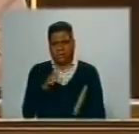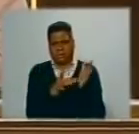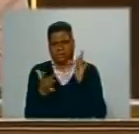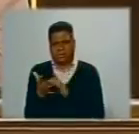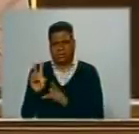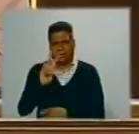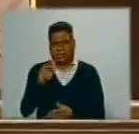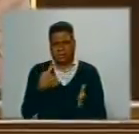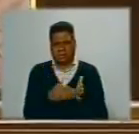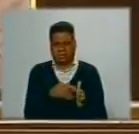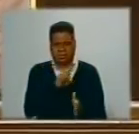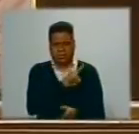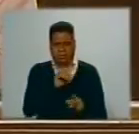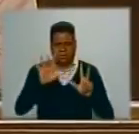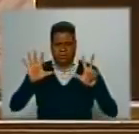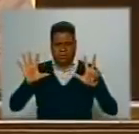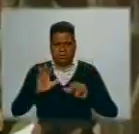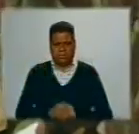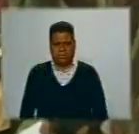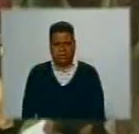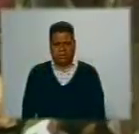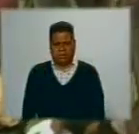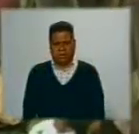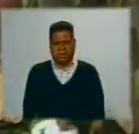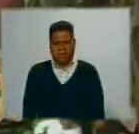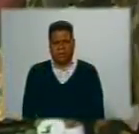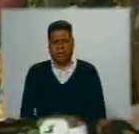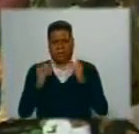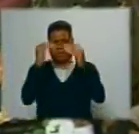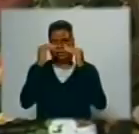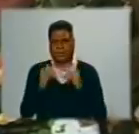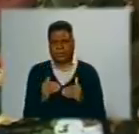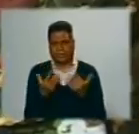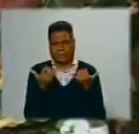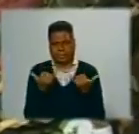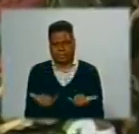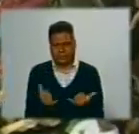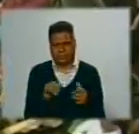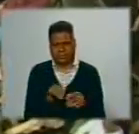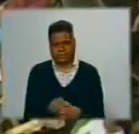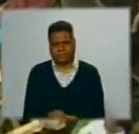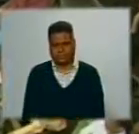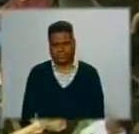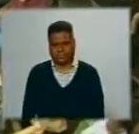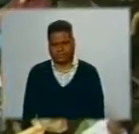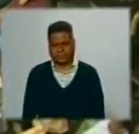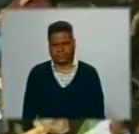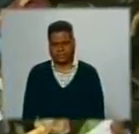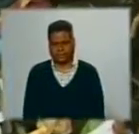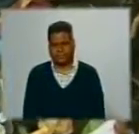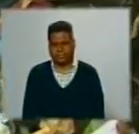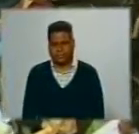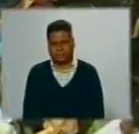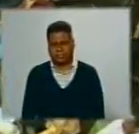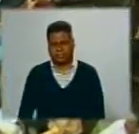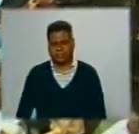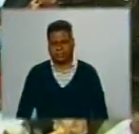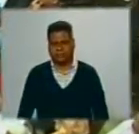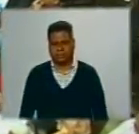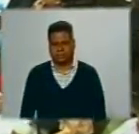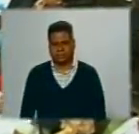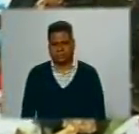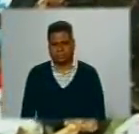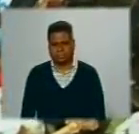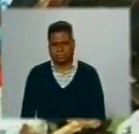2018. Ciudadano secretario, sirva indicar el siguiente punto del orden del día. La materia de la sesión convocada para hoy ha sido vista